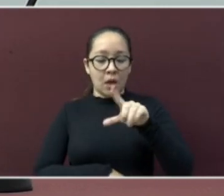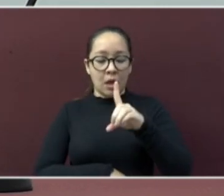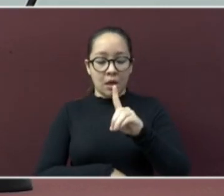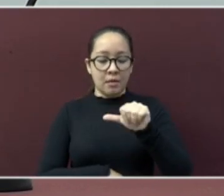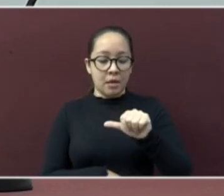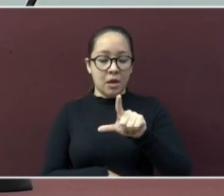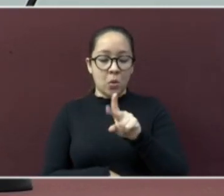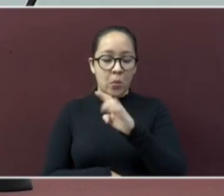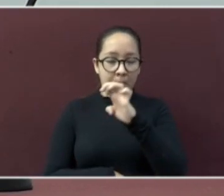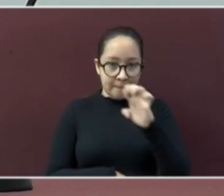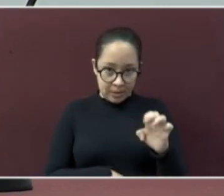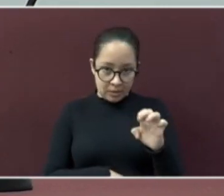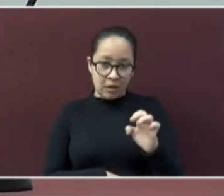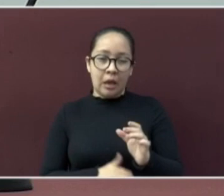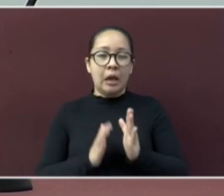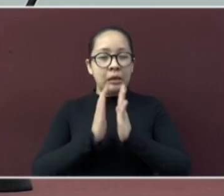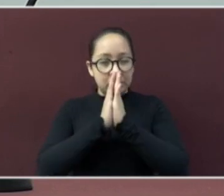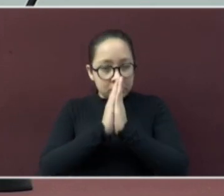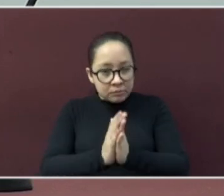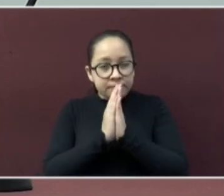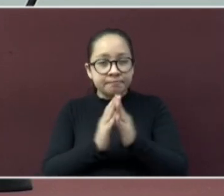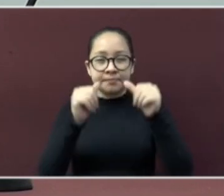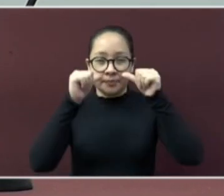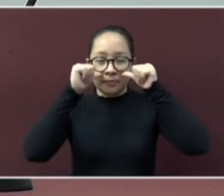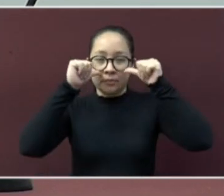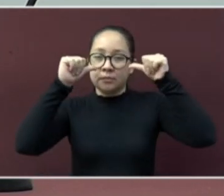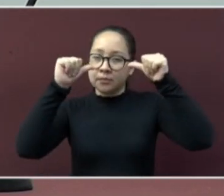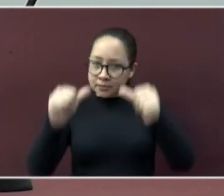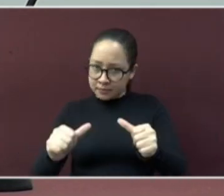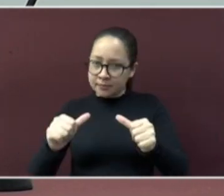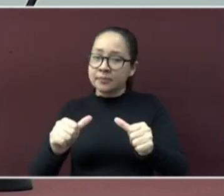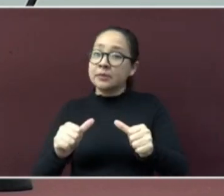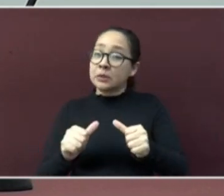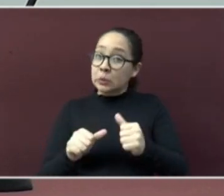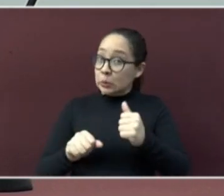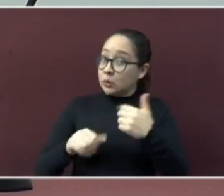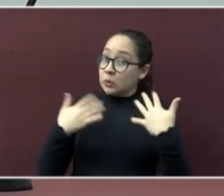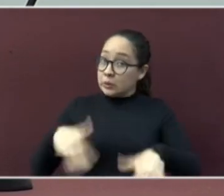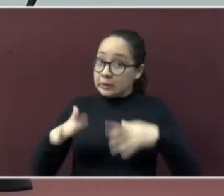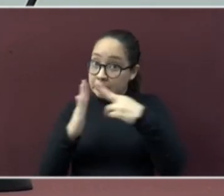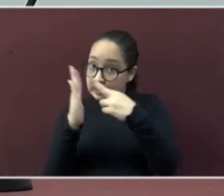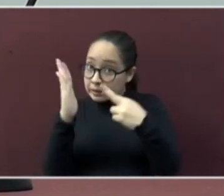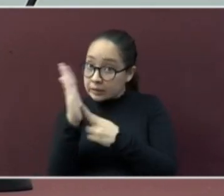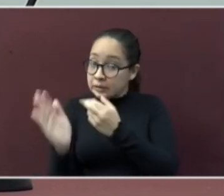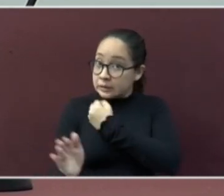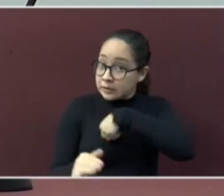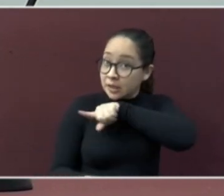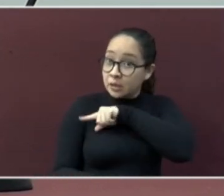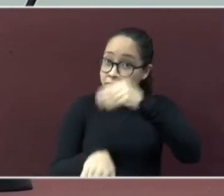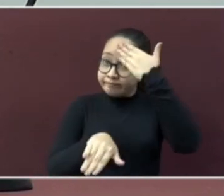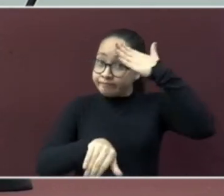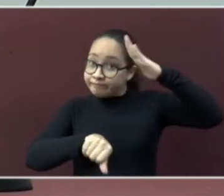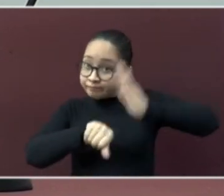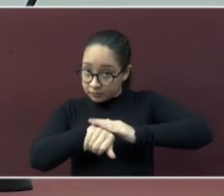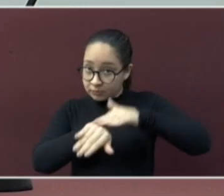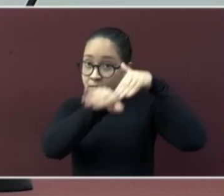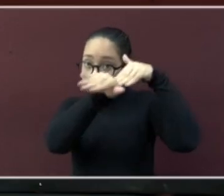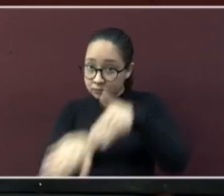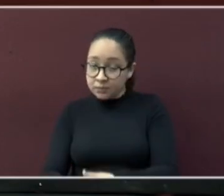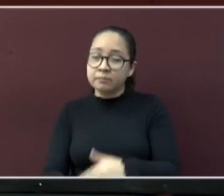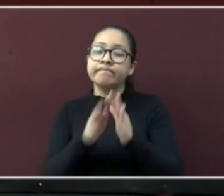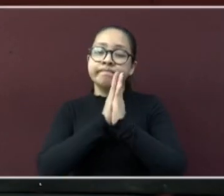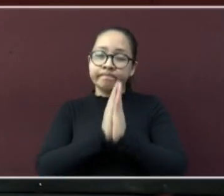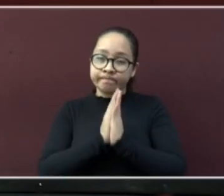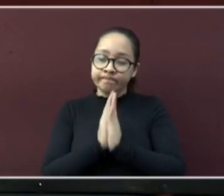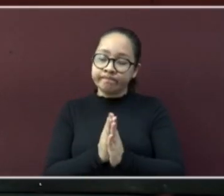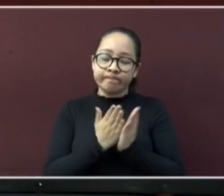los invito a poner mucha atención y por favor no aflojar la medida de protección sanitaria adelante doctores